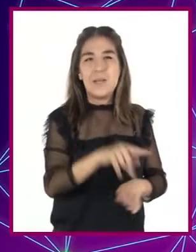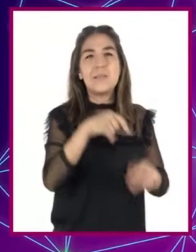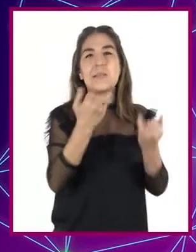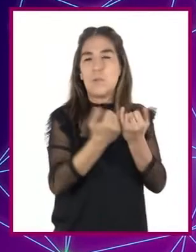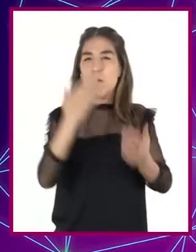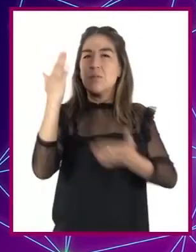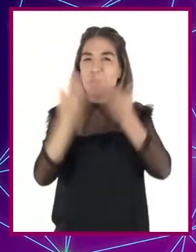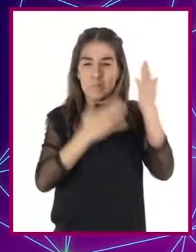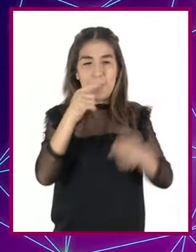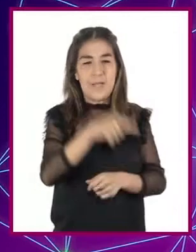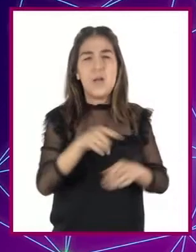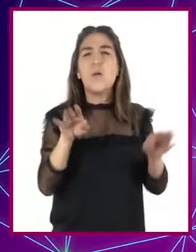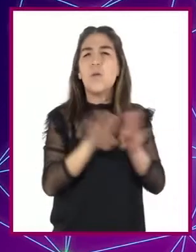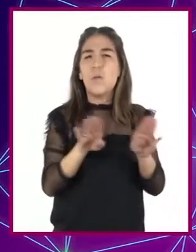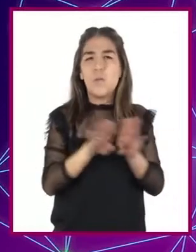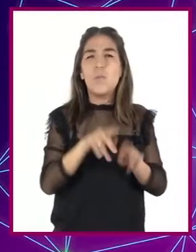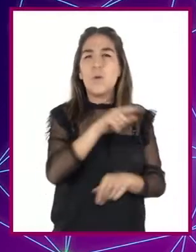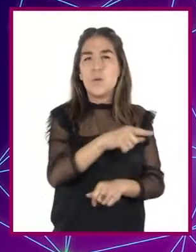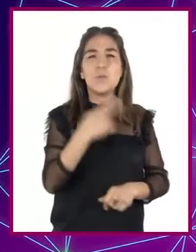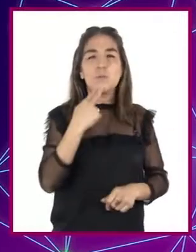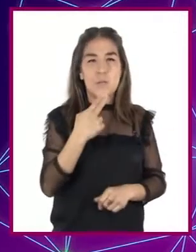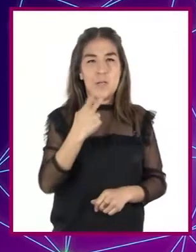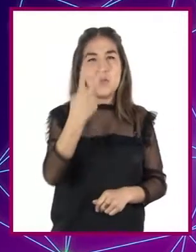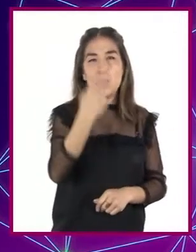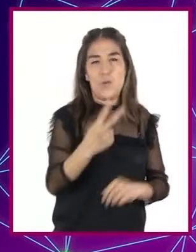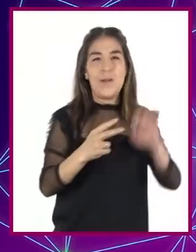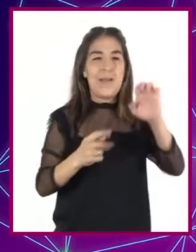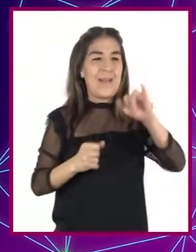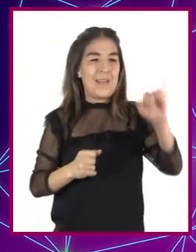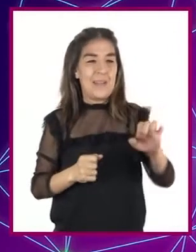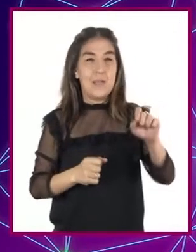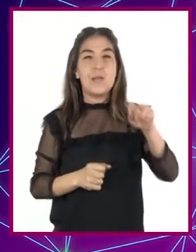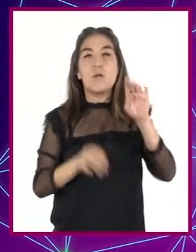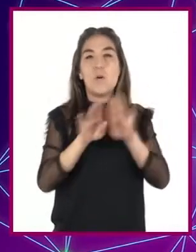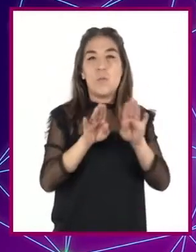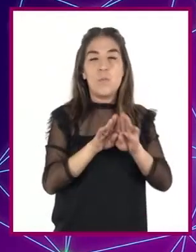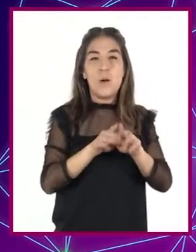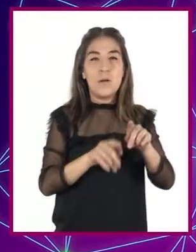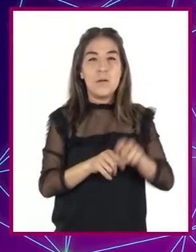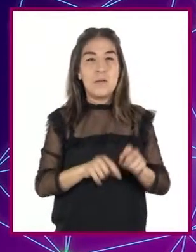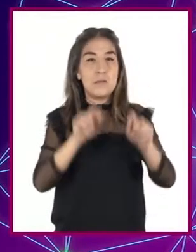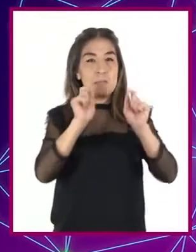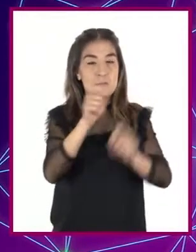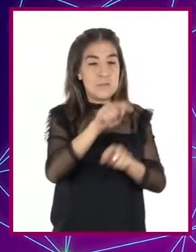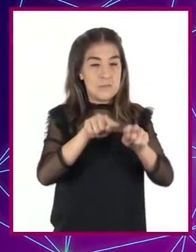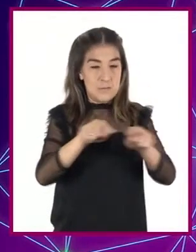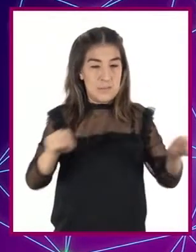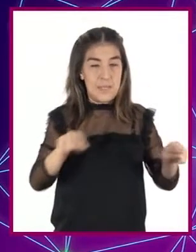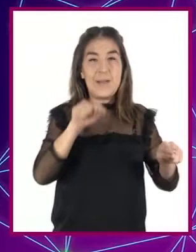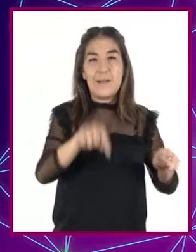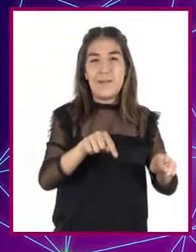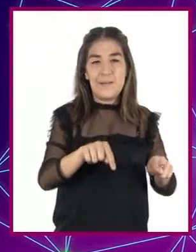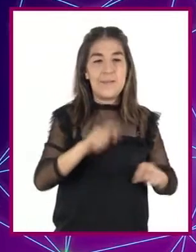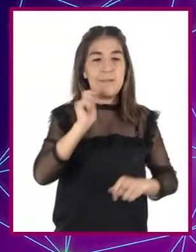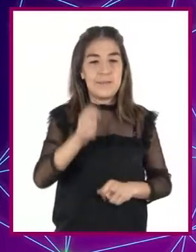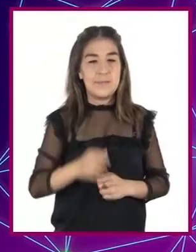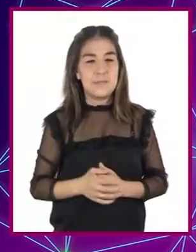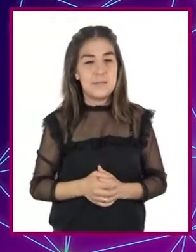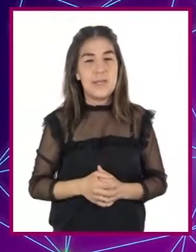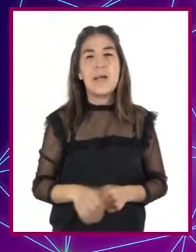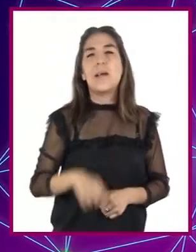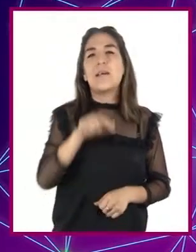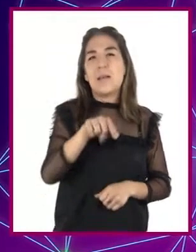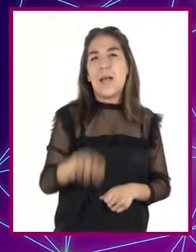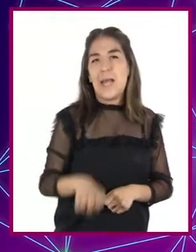Para construir el histograma, utilizamos dos ejes. En el eje horizontal, representamos la variable, que en este caso son